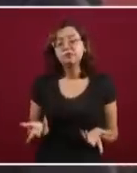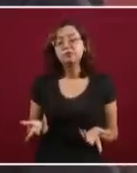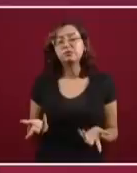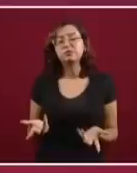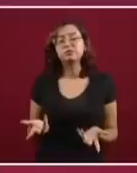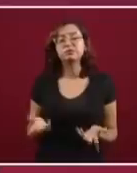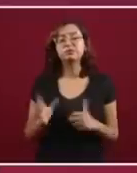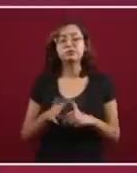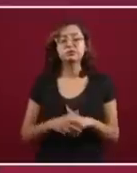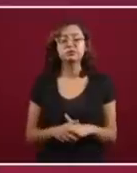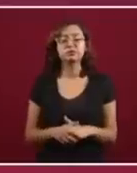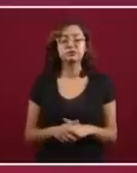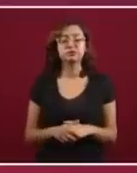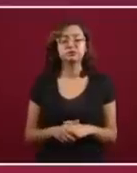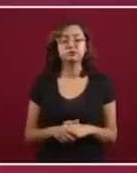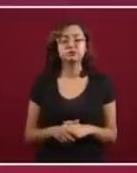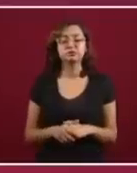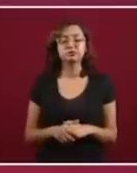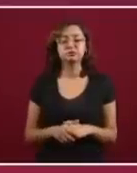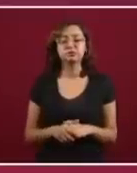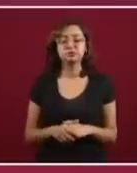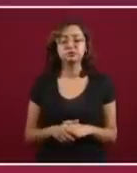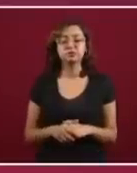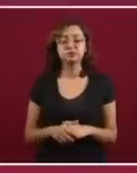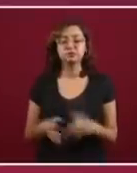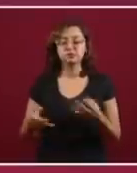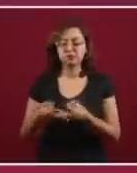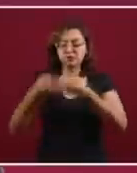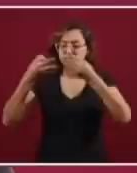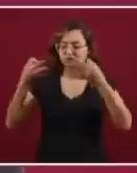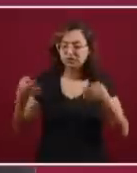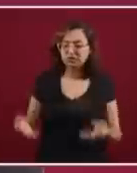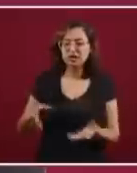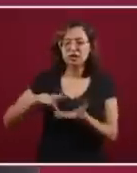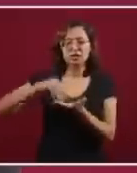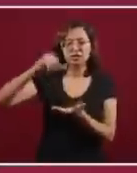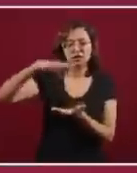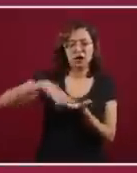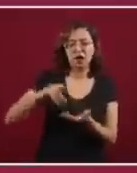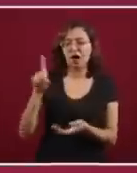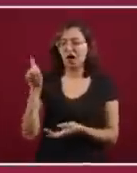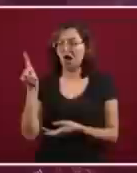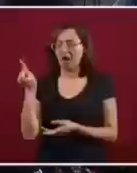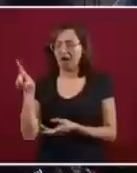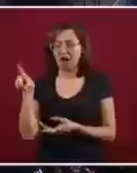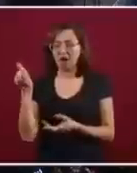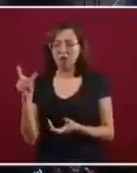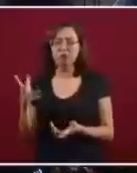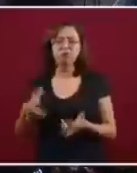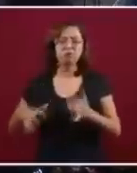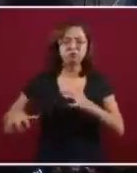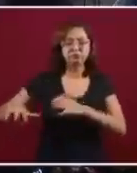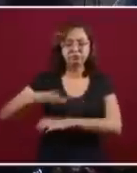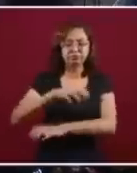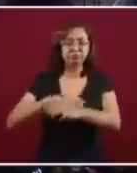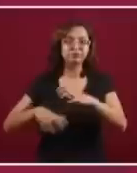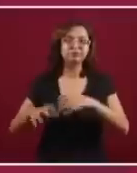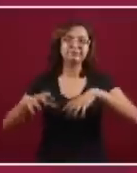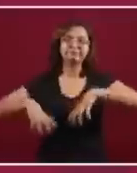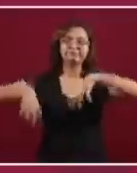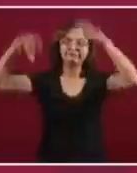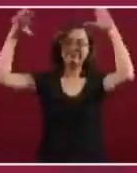pues es tierra arena y agua y si llueve